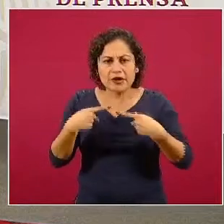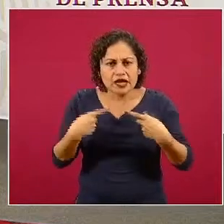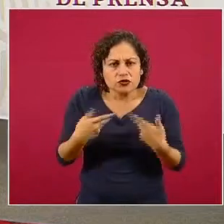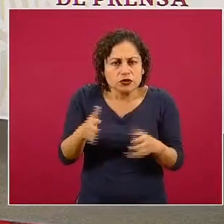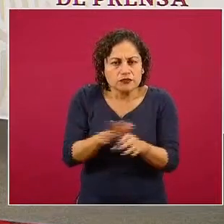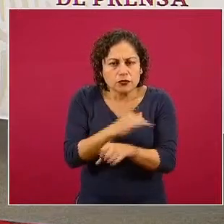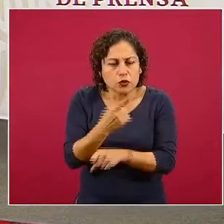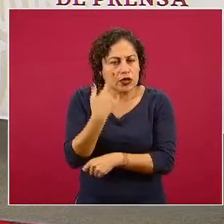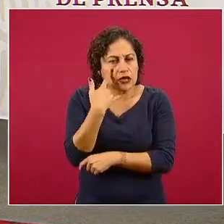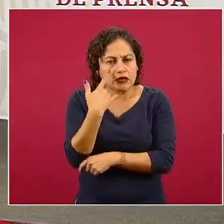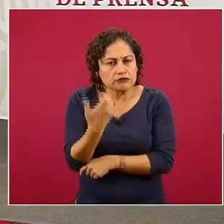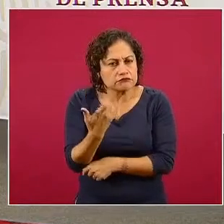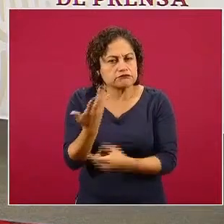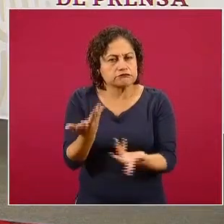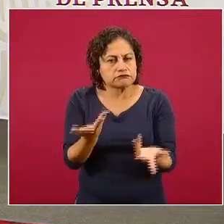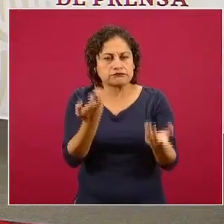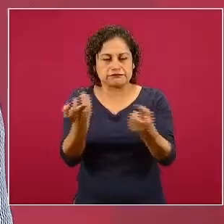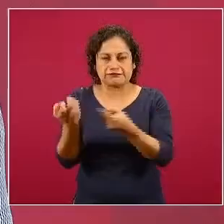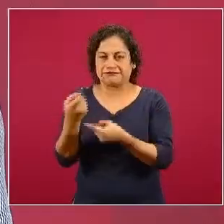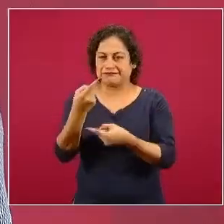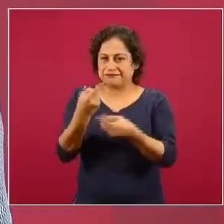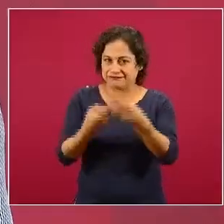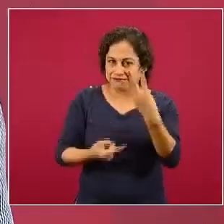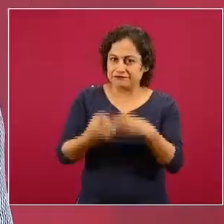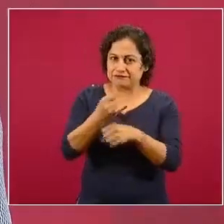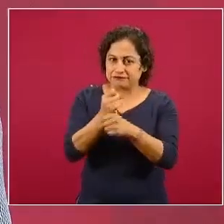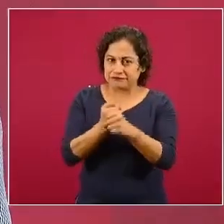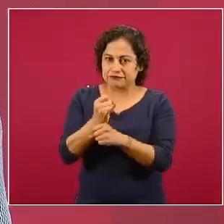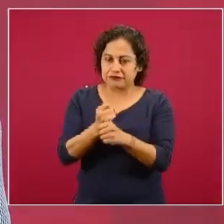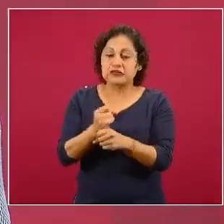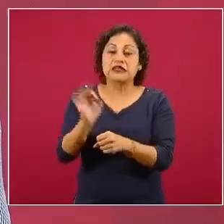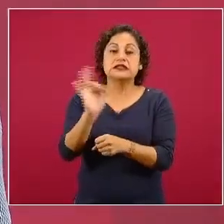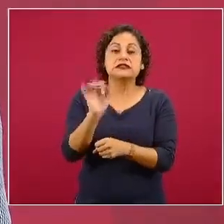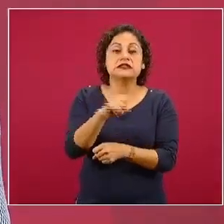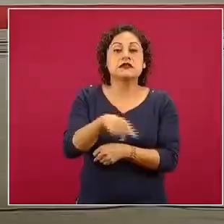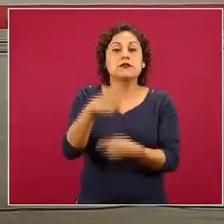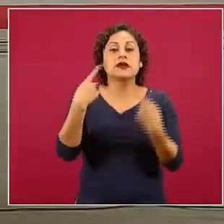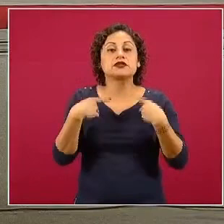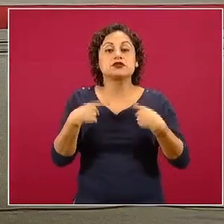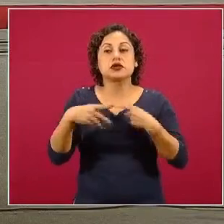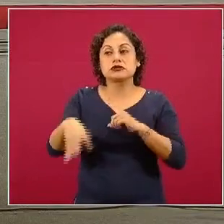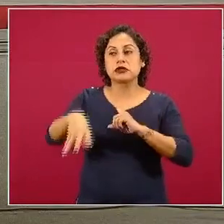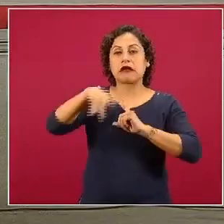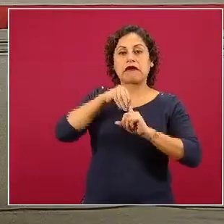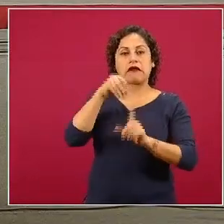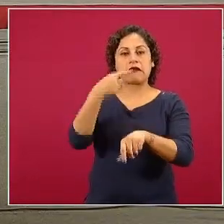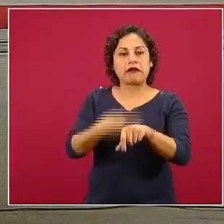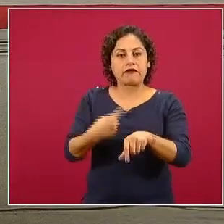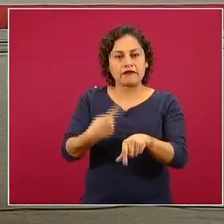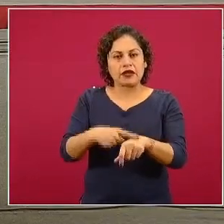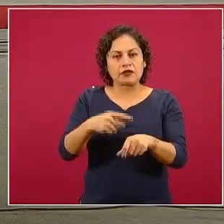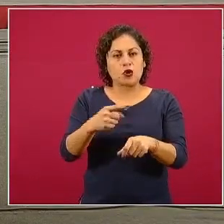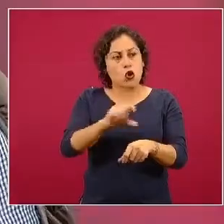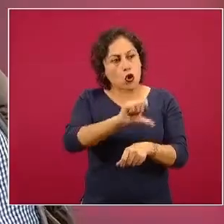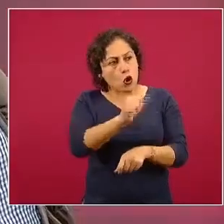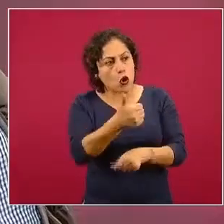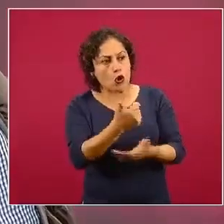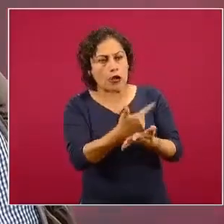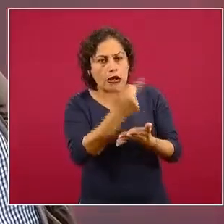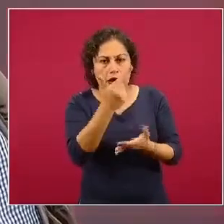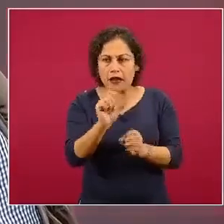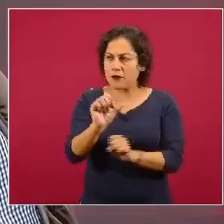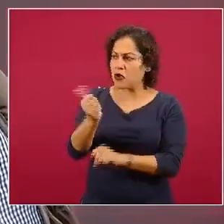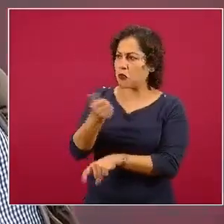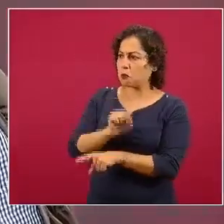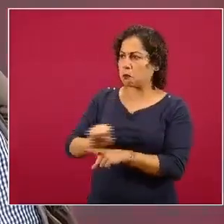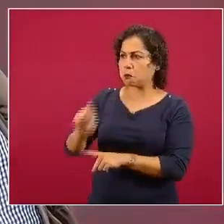a agravarse, en este caso a desarrollar una enfermedad mucho más fuerte que les produce